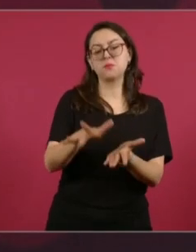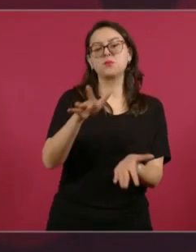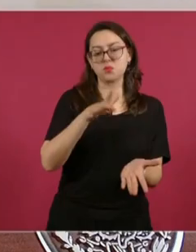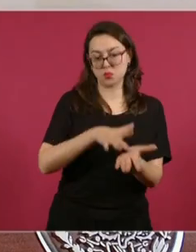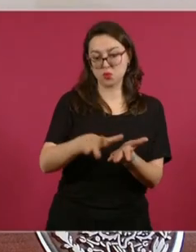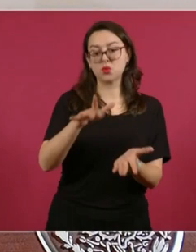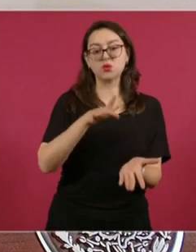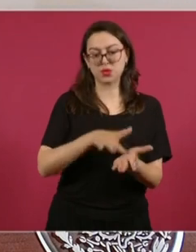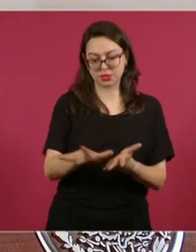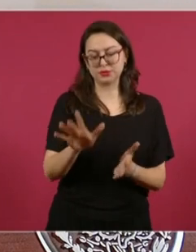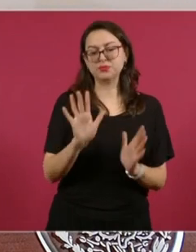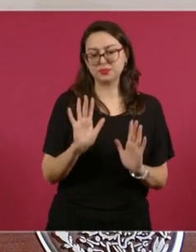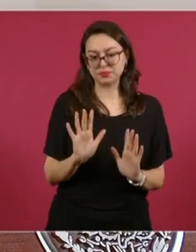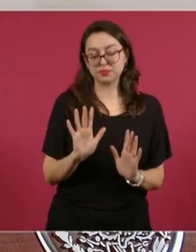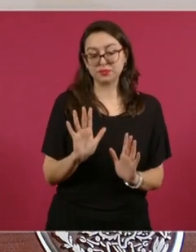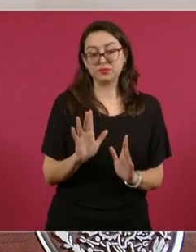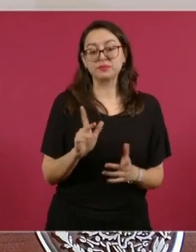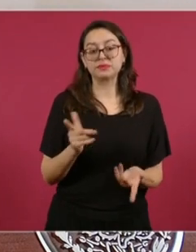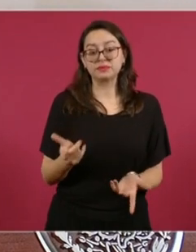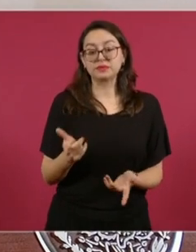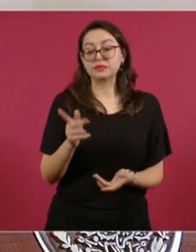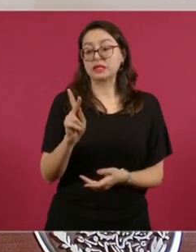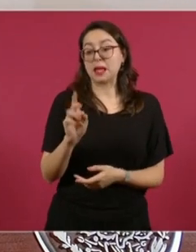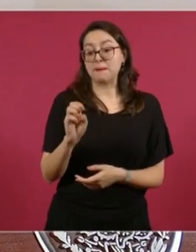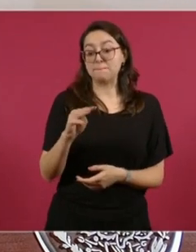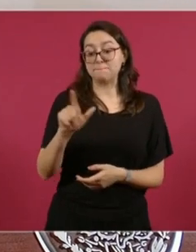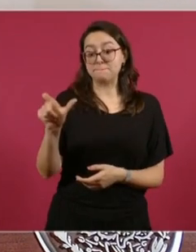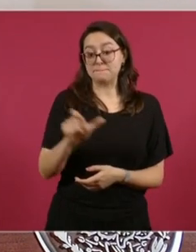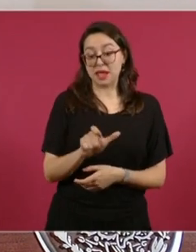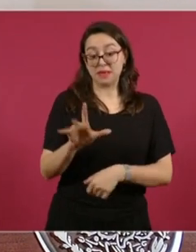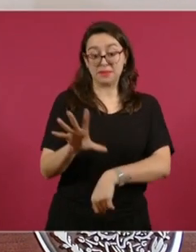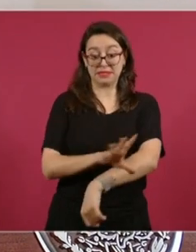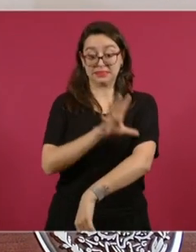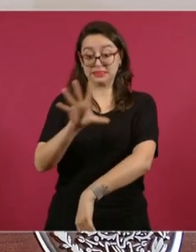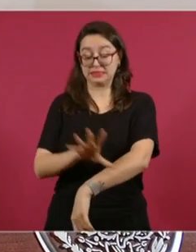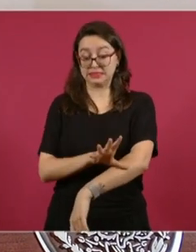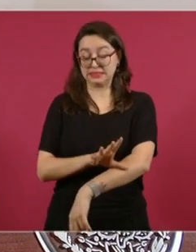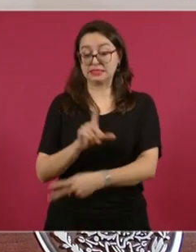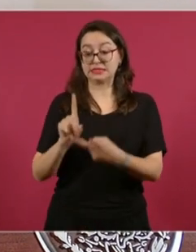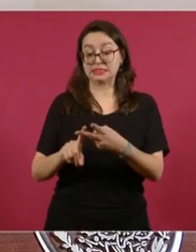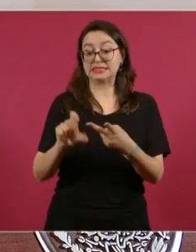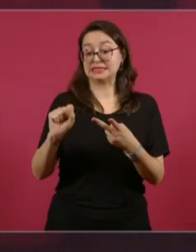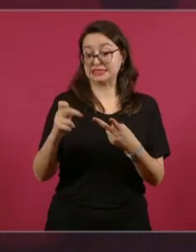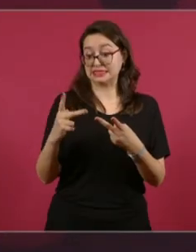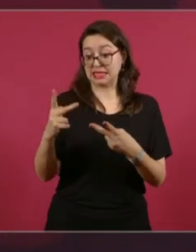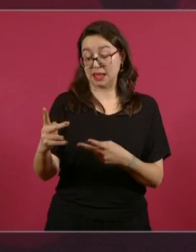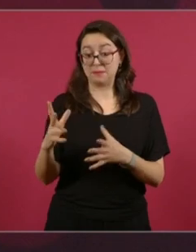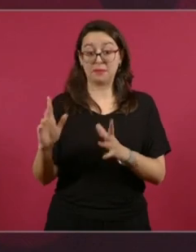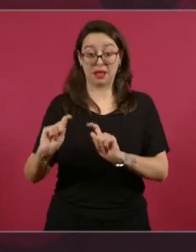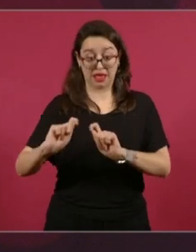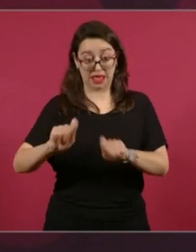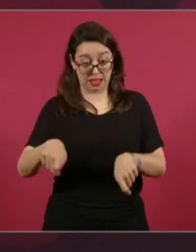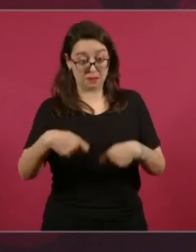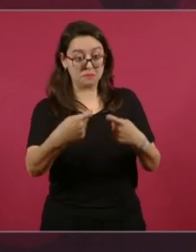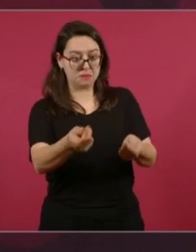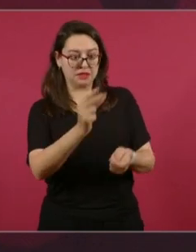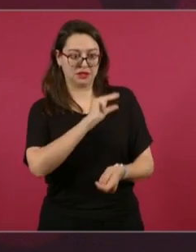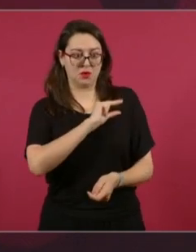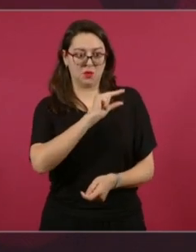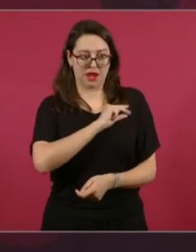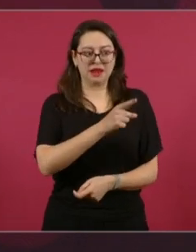habían ambicionado la privatización del sector energético y de la educación, no les gustó